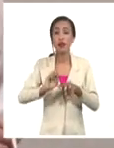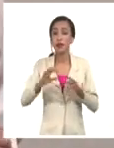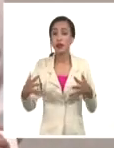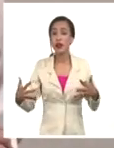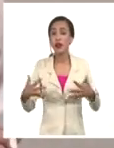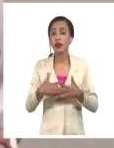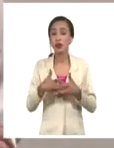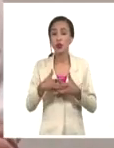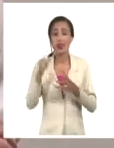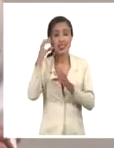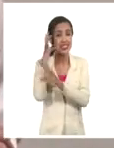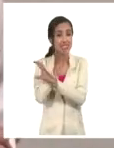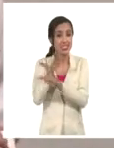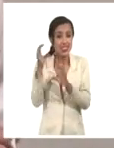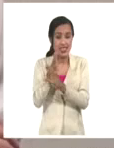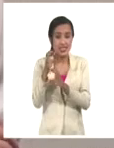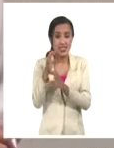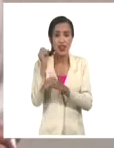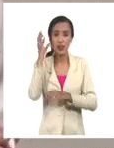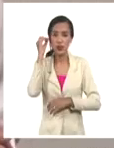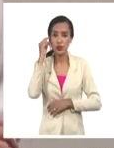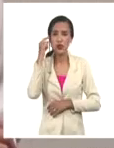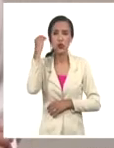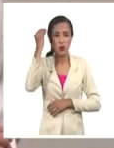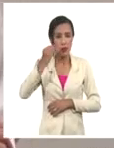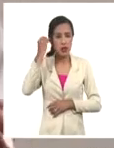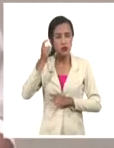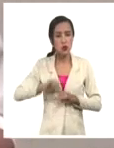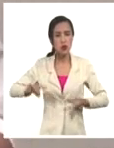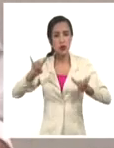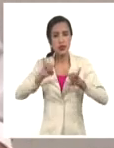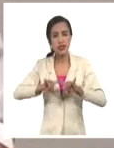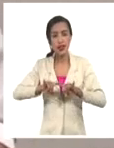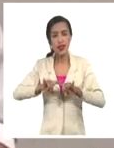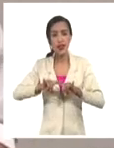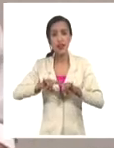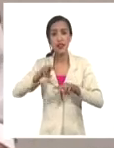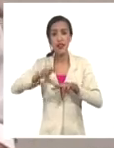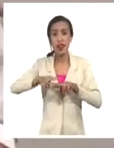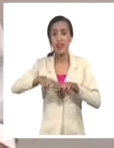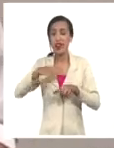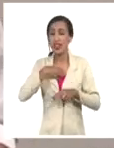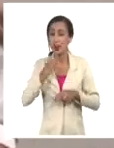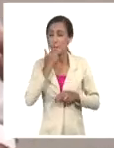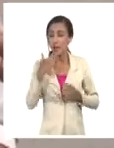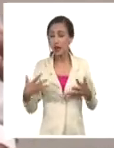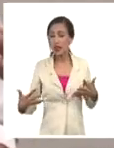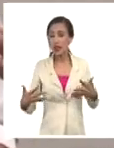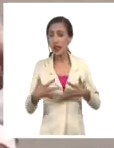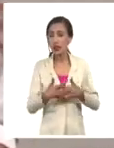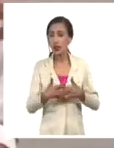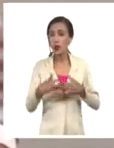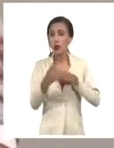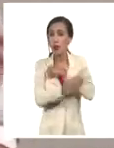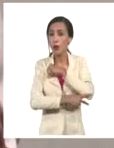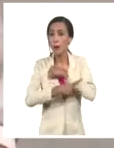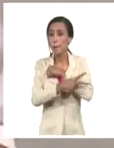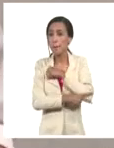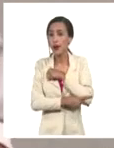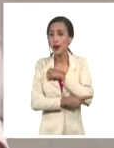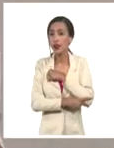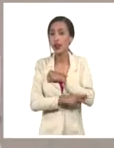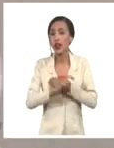innovación. Yo creo que en otro momento las universidades de la capital tenían más relación con el país, aunque era insuficiente,